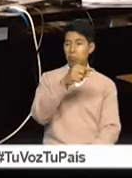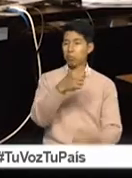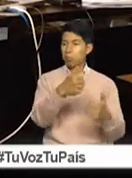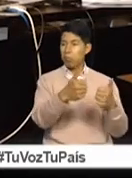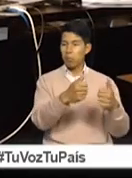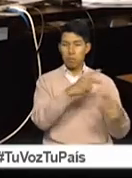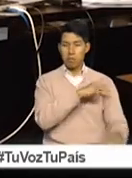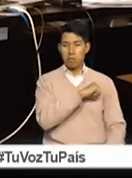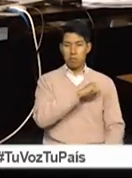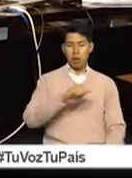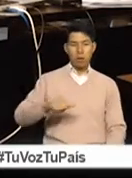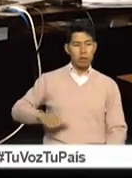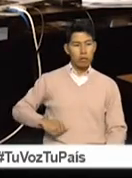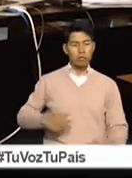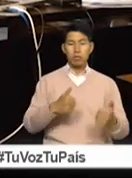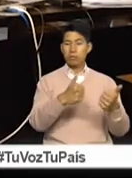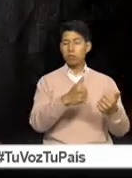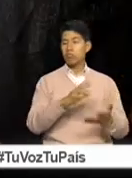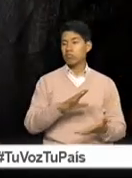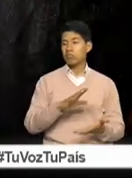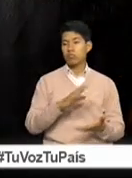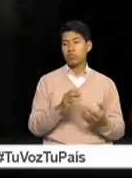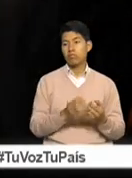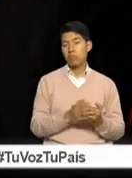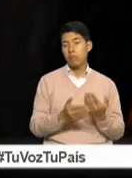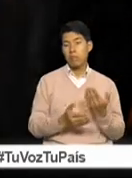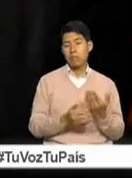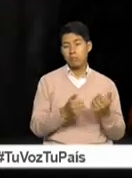hoy muy sencilla muy profunda